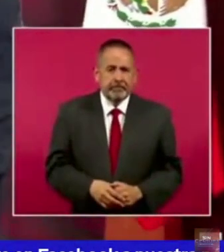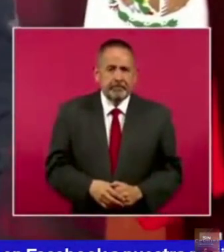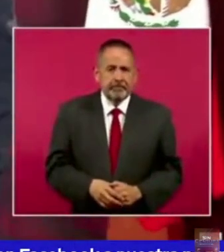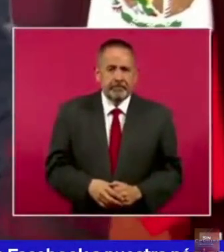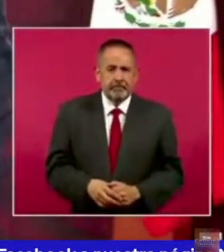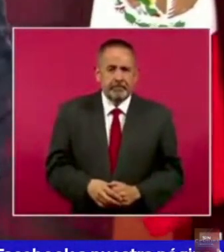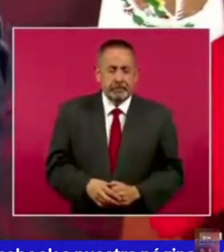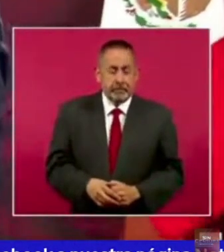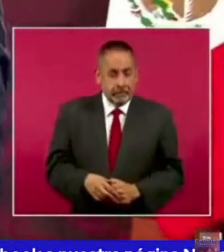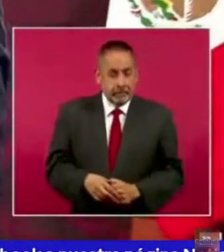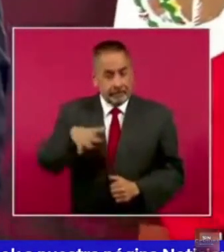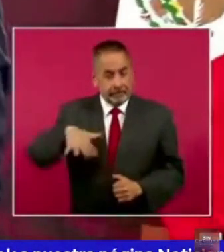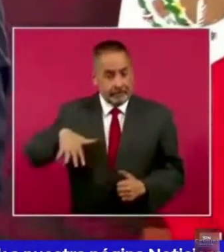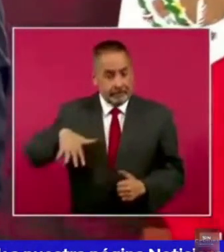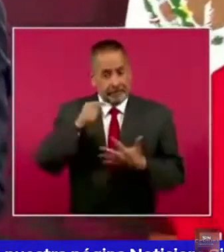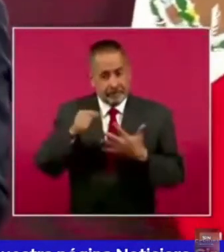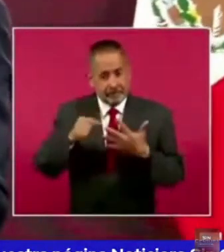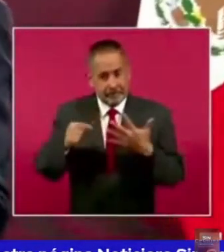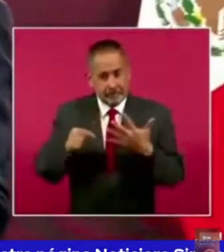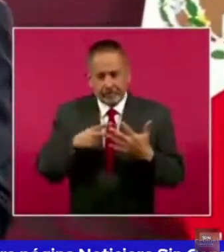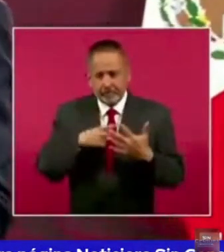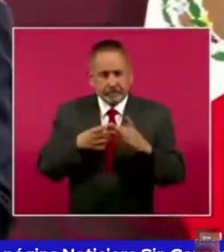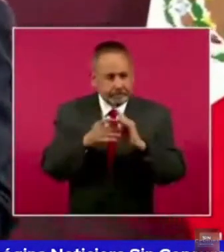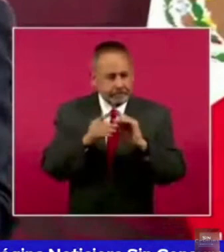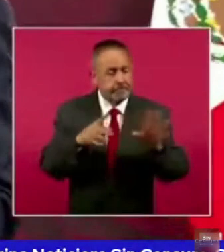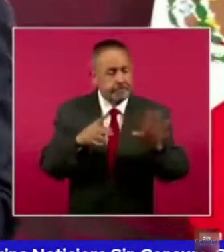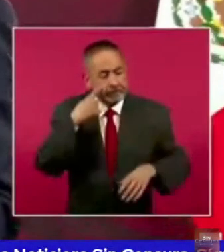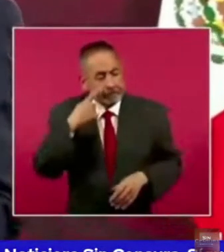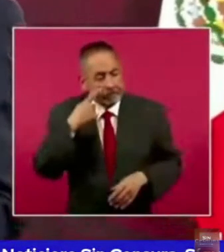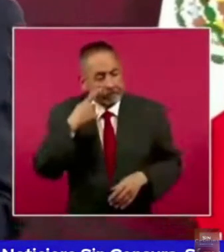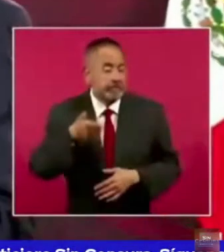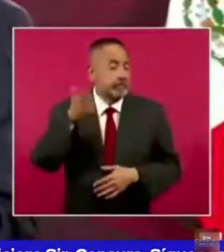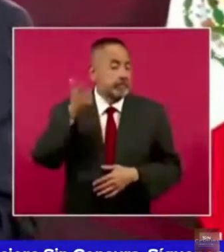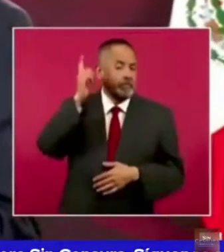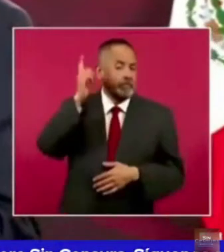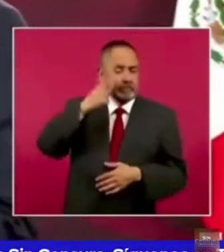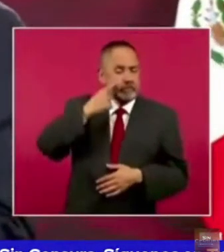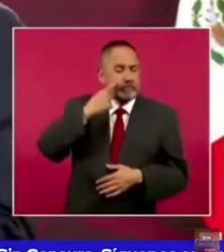Todo eso tiene que aclararse. Ojalá,